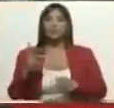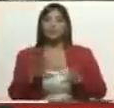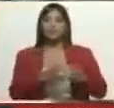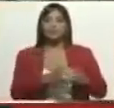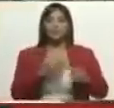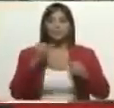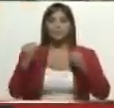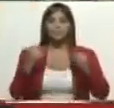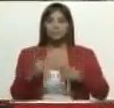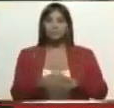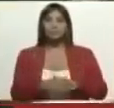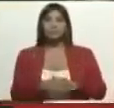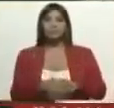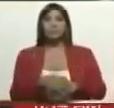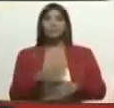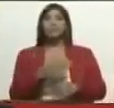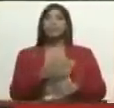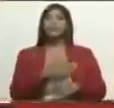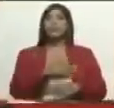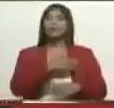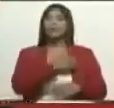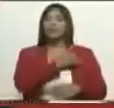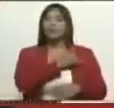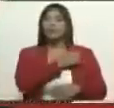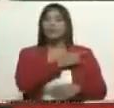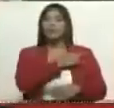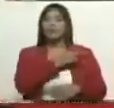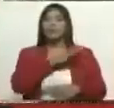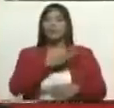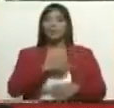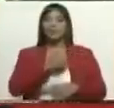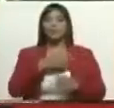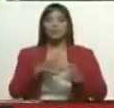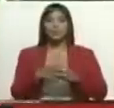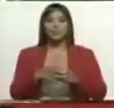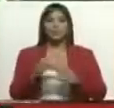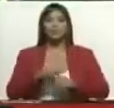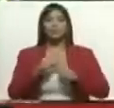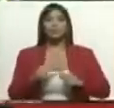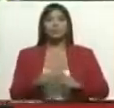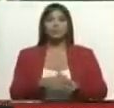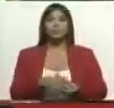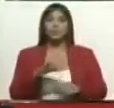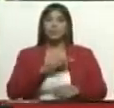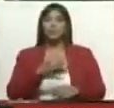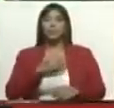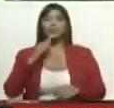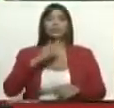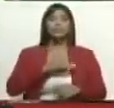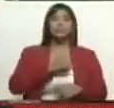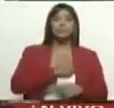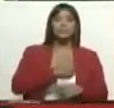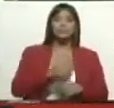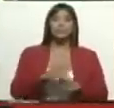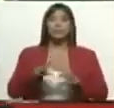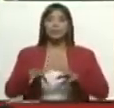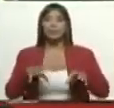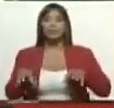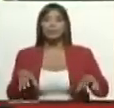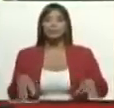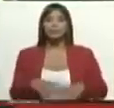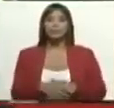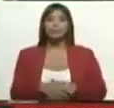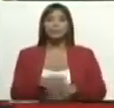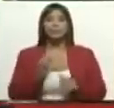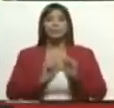estratégico operacional y jefe de Estado Mayor conjunto de la Fuerza Armada, los señores comandantes de las regiones estratégicas